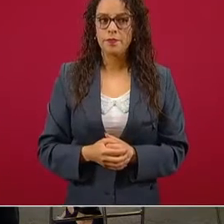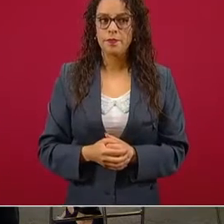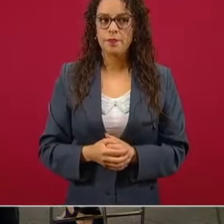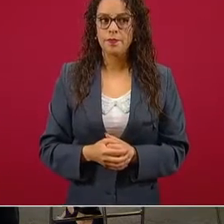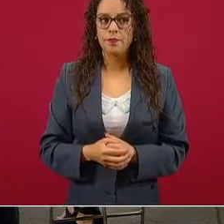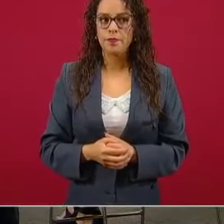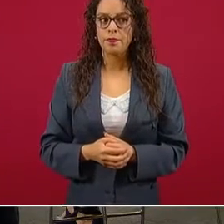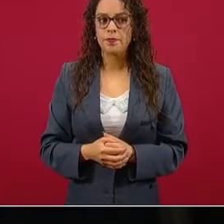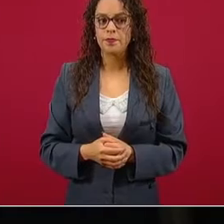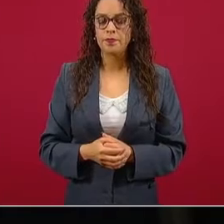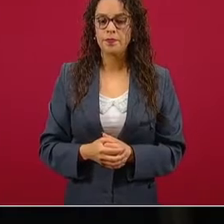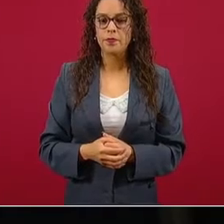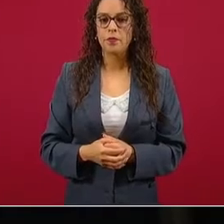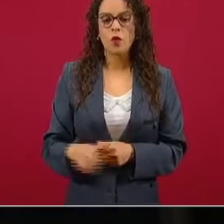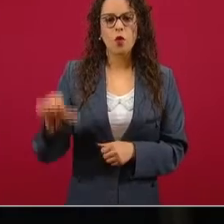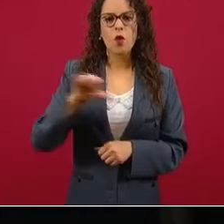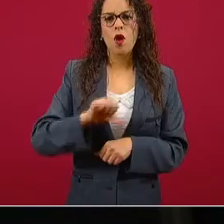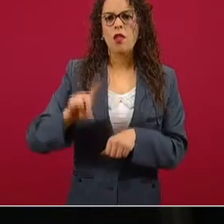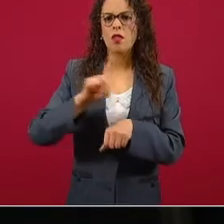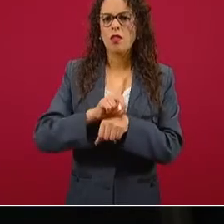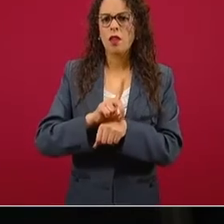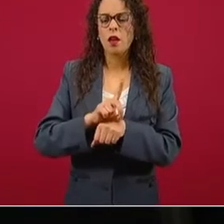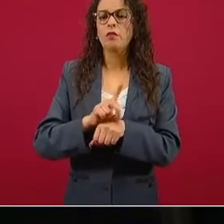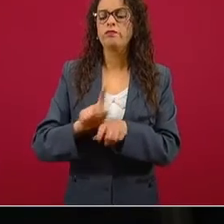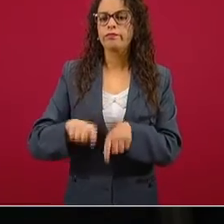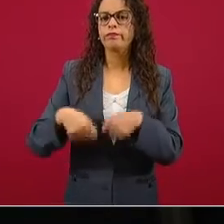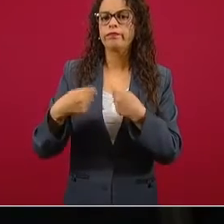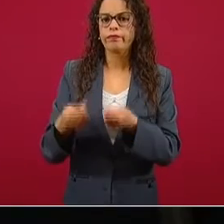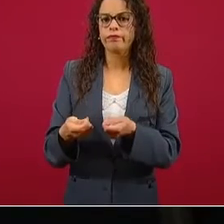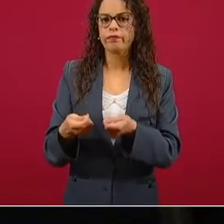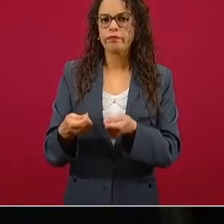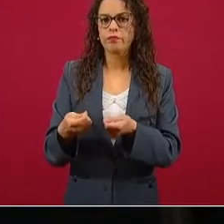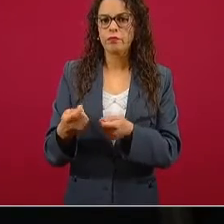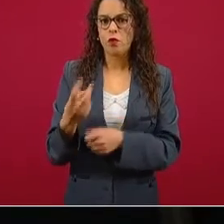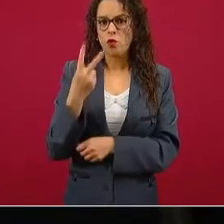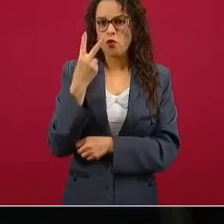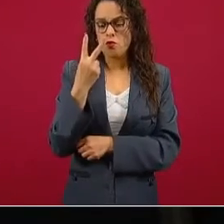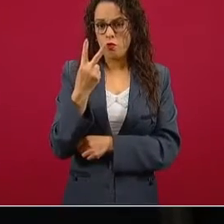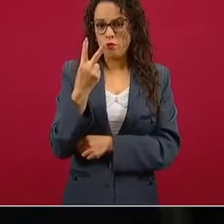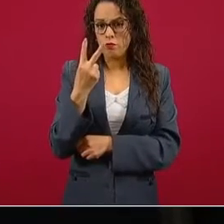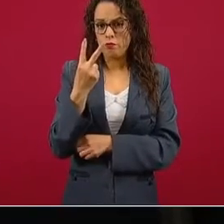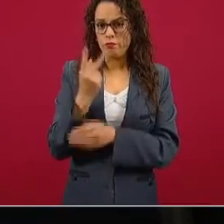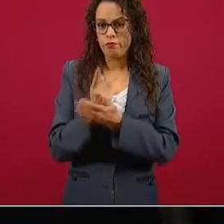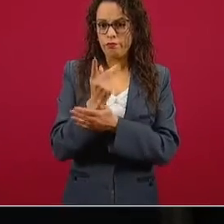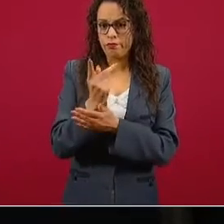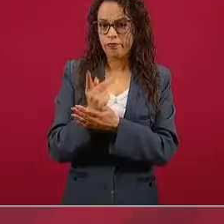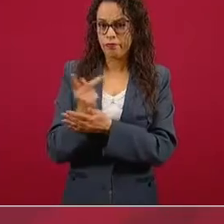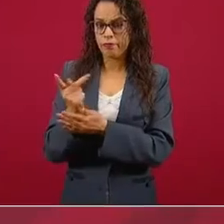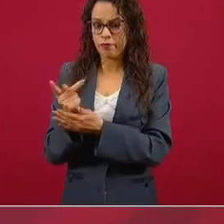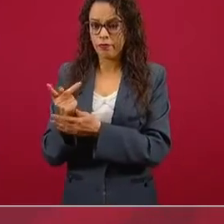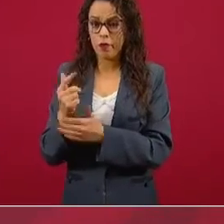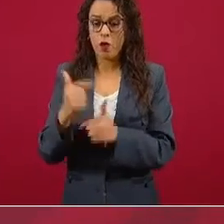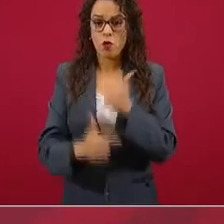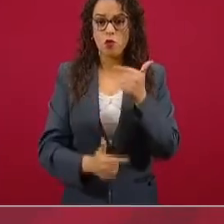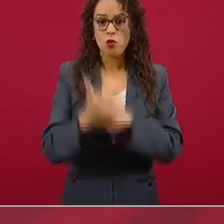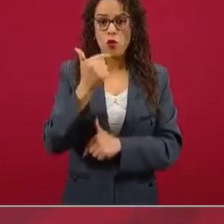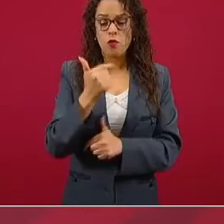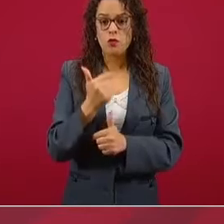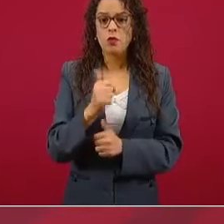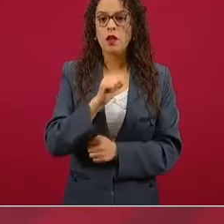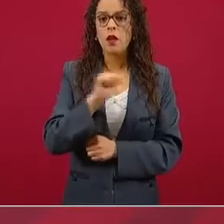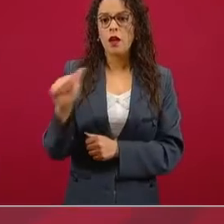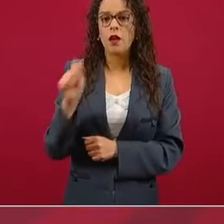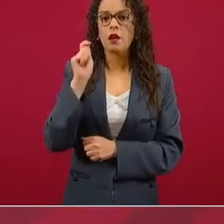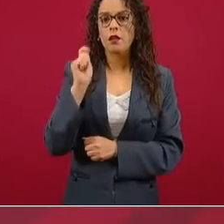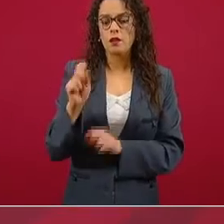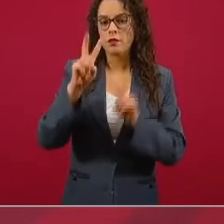Además, el día de hoy se entregarán dos condecoraciones y 12 premios en materia de salud